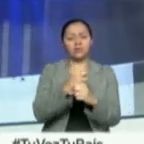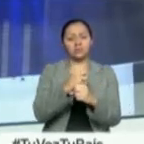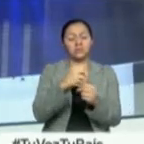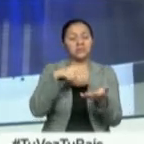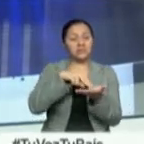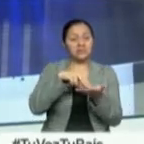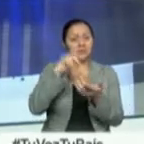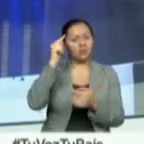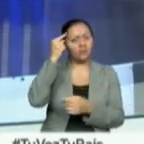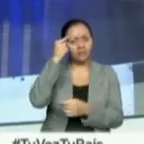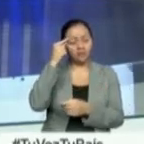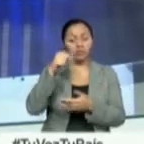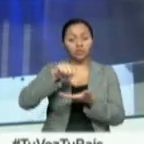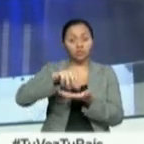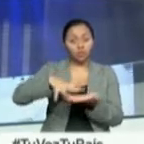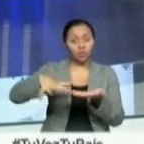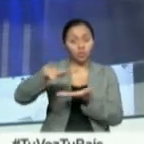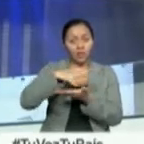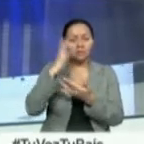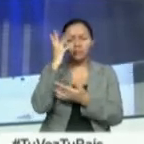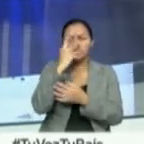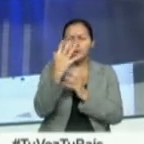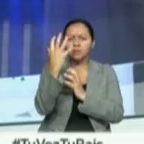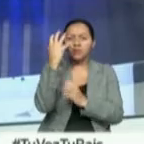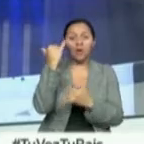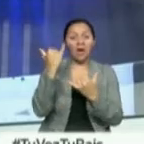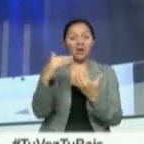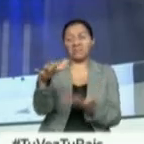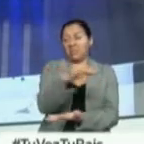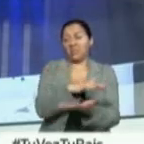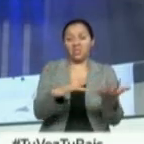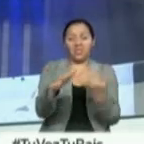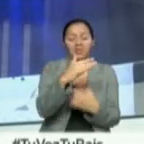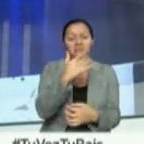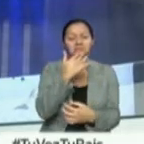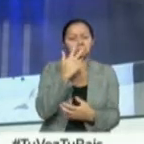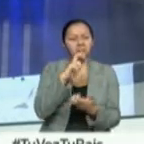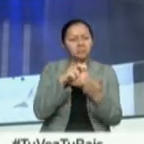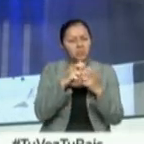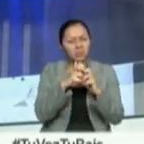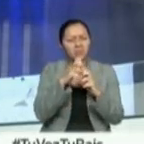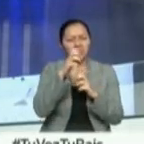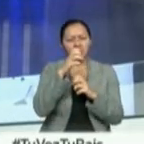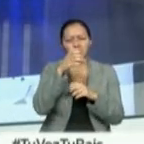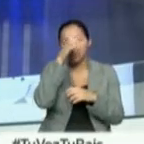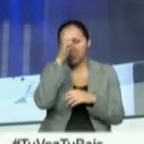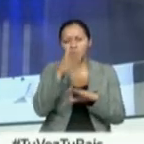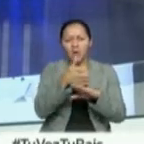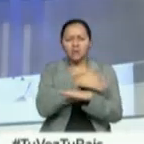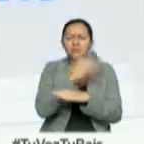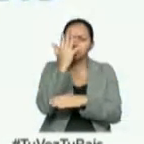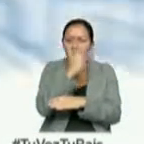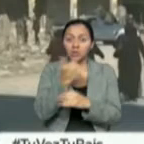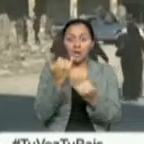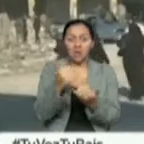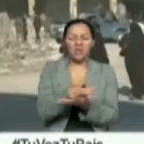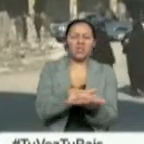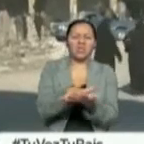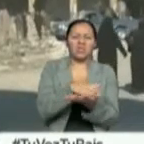la metrópoli era una de las más antiguas del mundo centro económico cultural y turístico del país